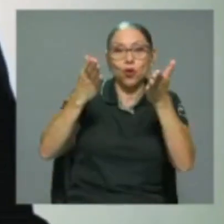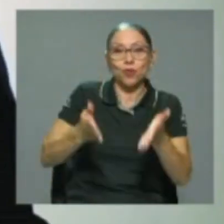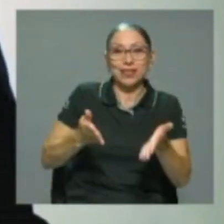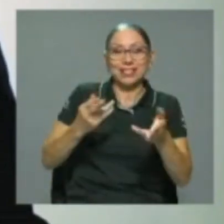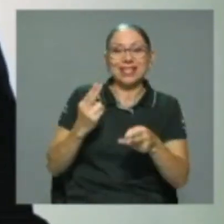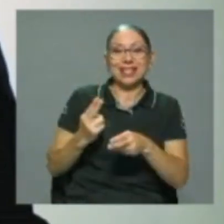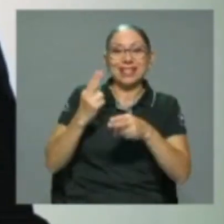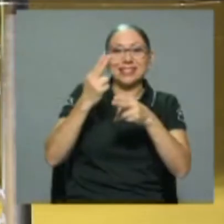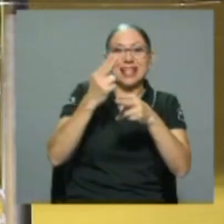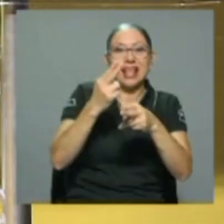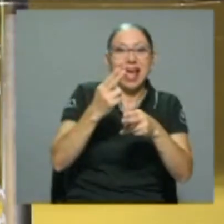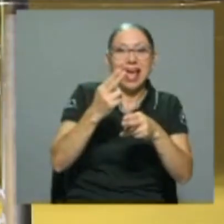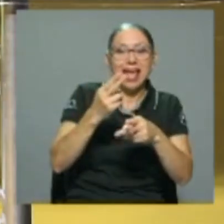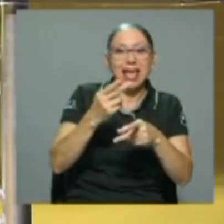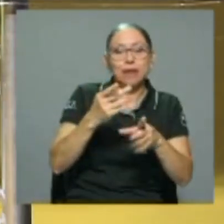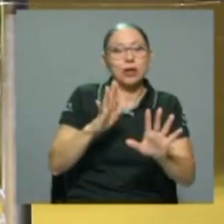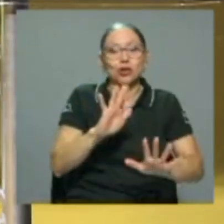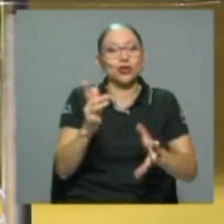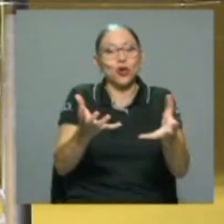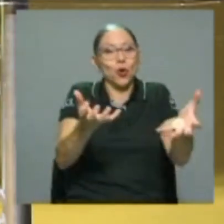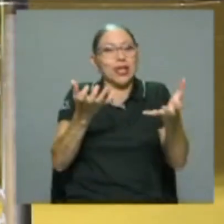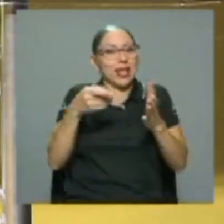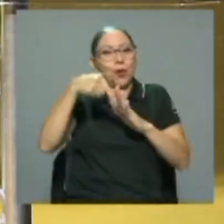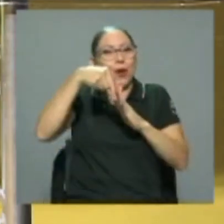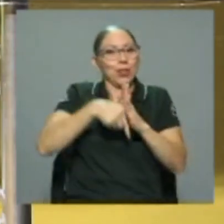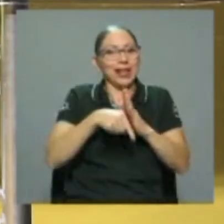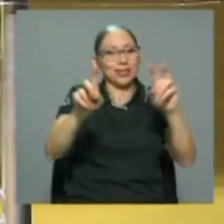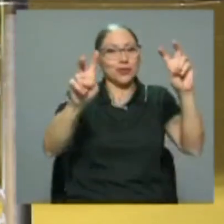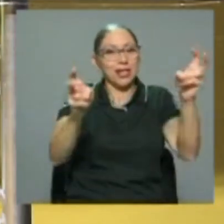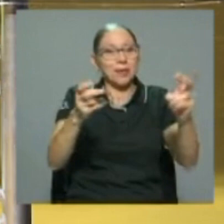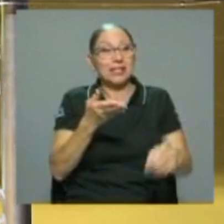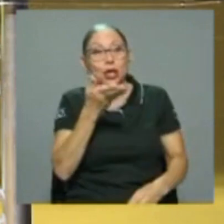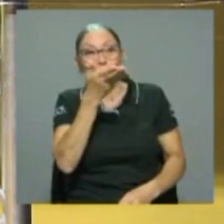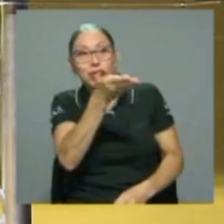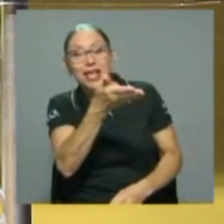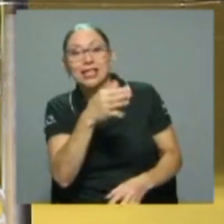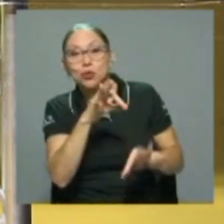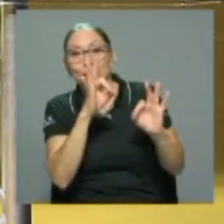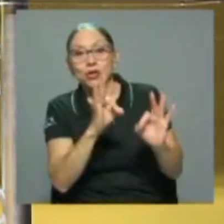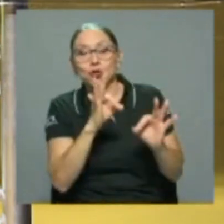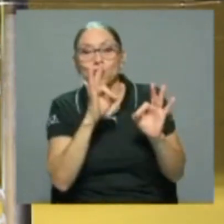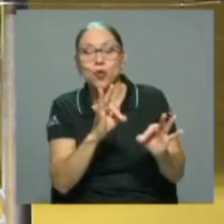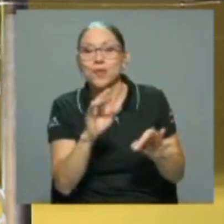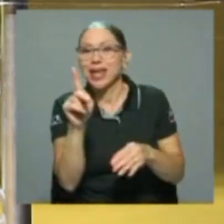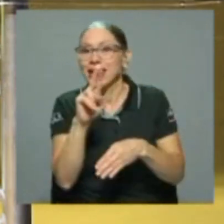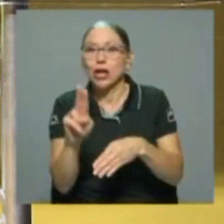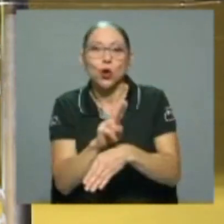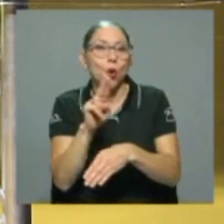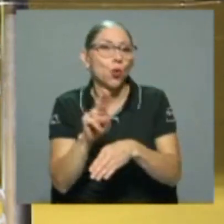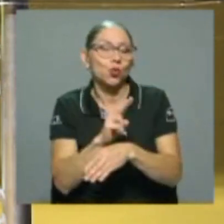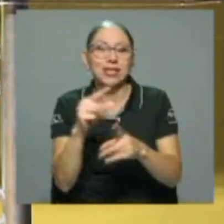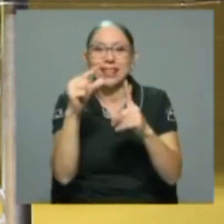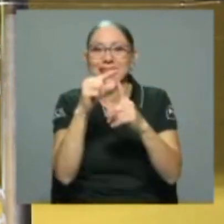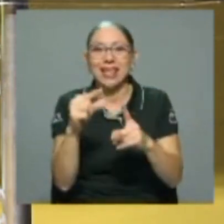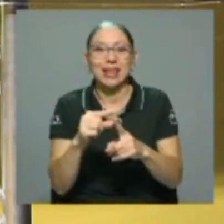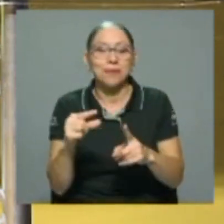meter en esos temas, porque don Denis lo ha hecho muy bien en no usar términos de la profesión,